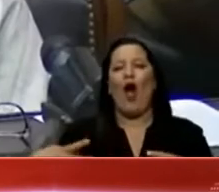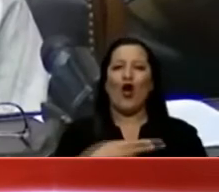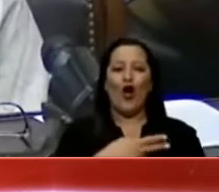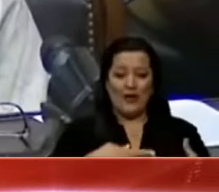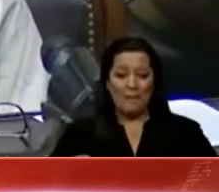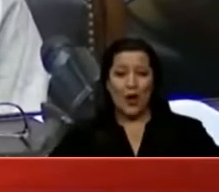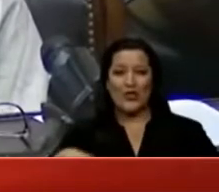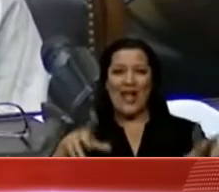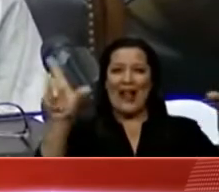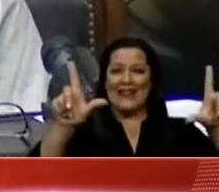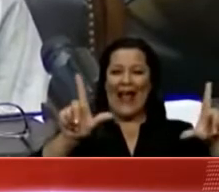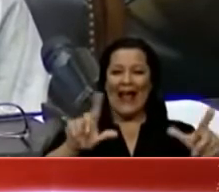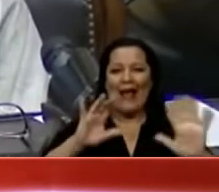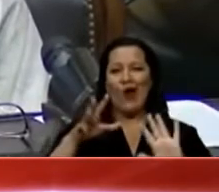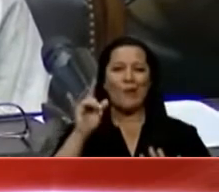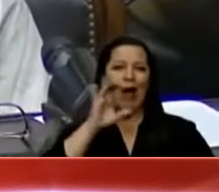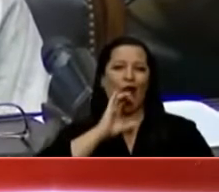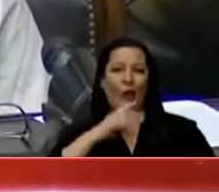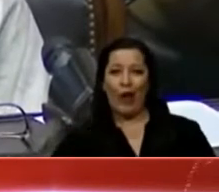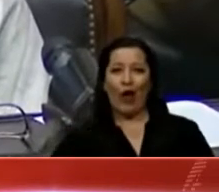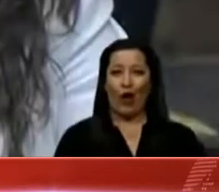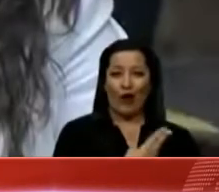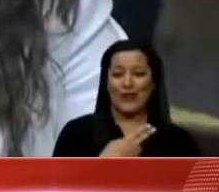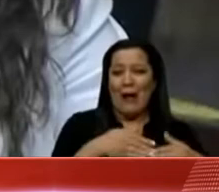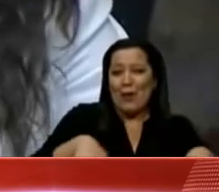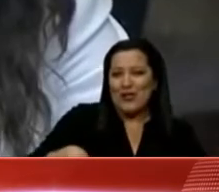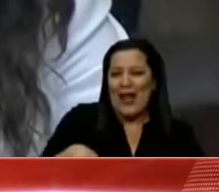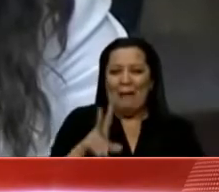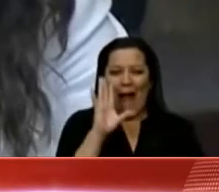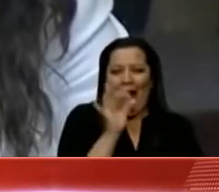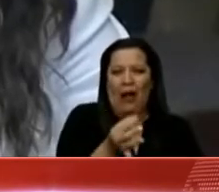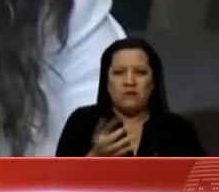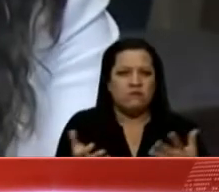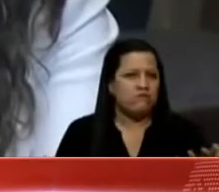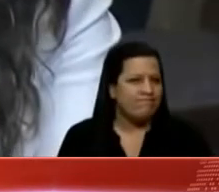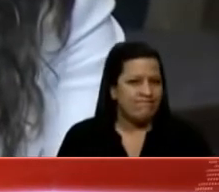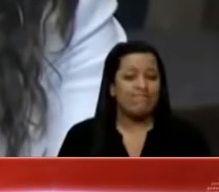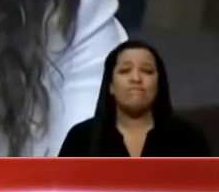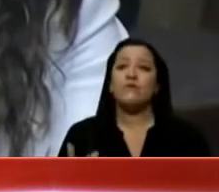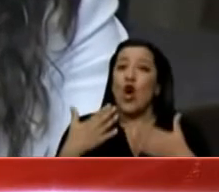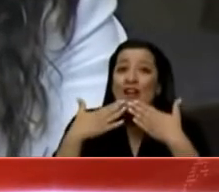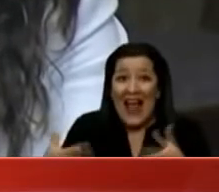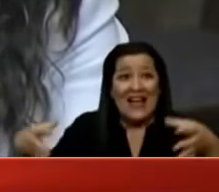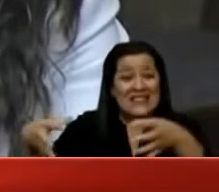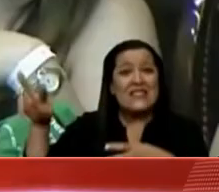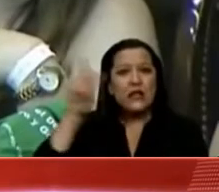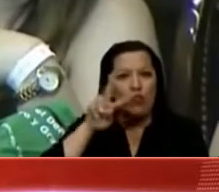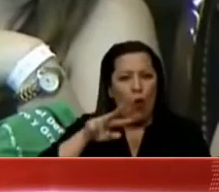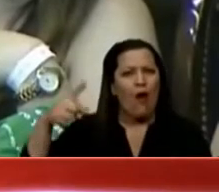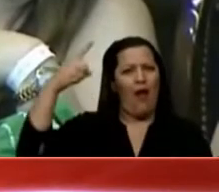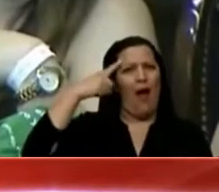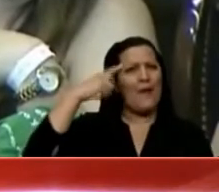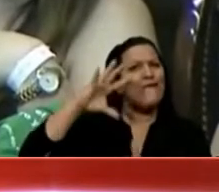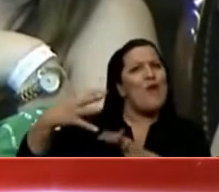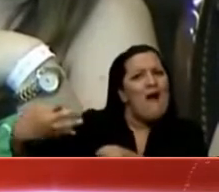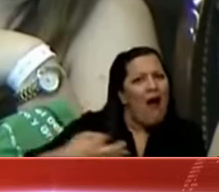digo, vuelve, el Estado hace un esfuerzo, pero vuelve también a reincorporarse y vuelve también a la